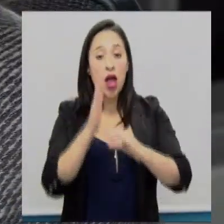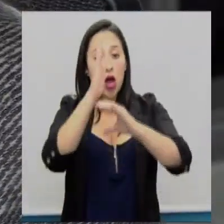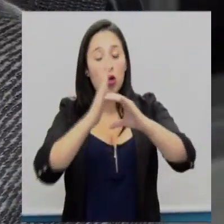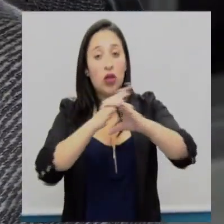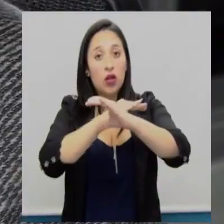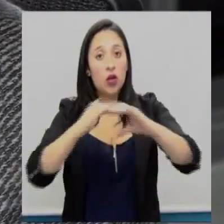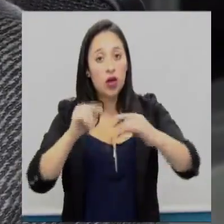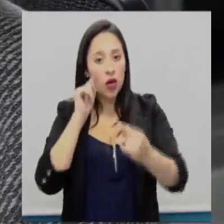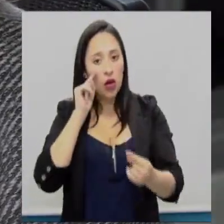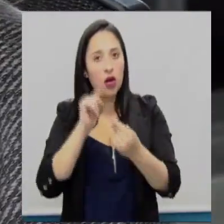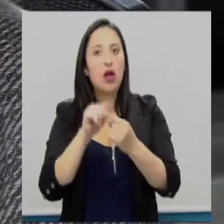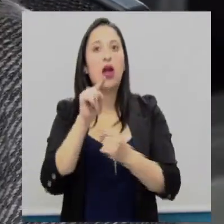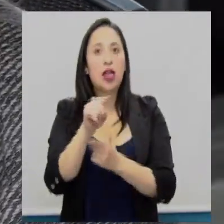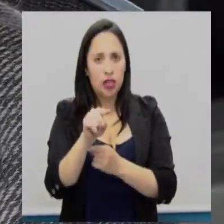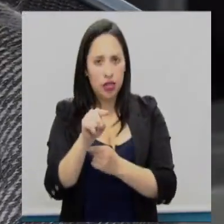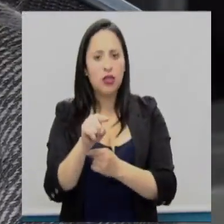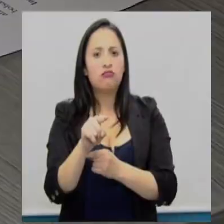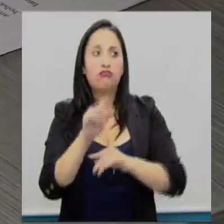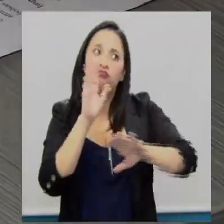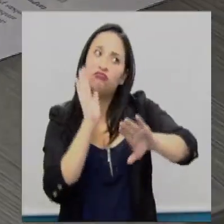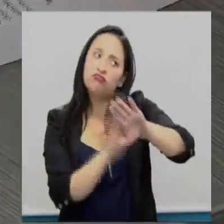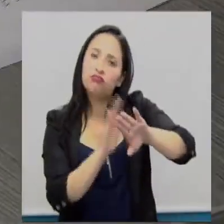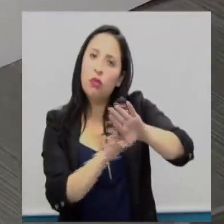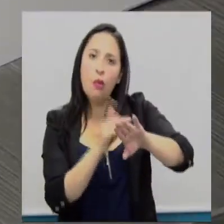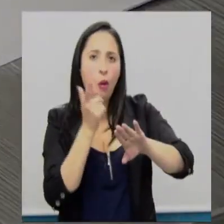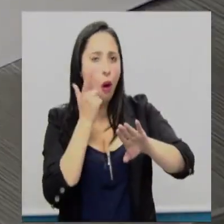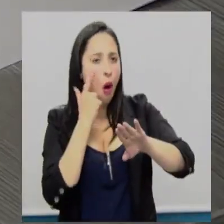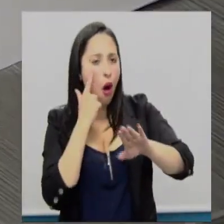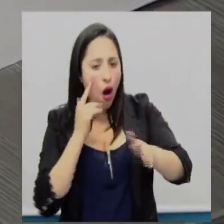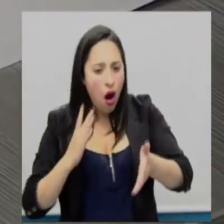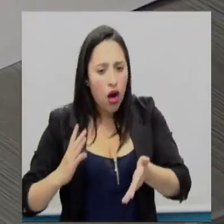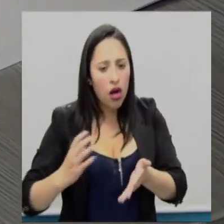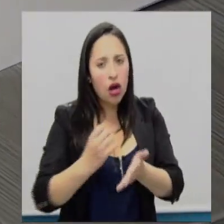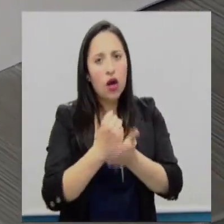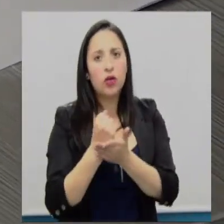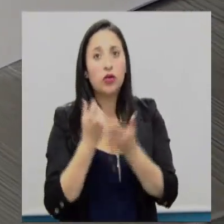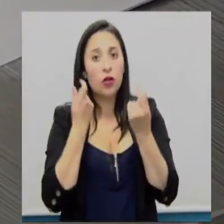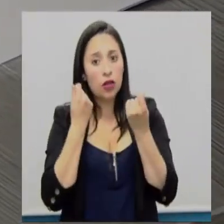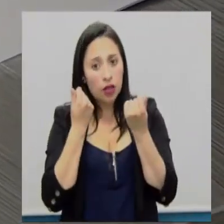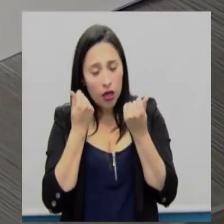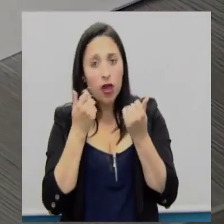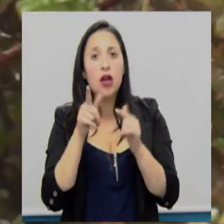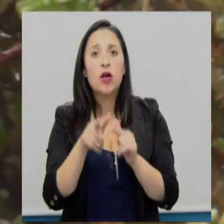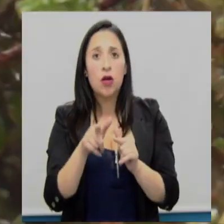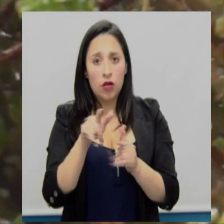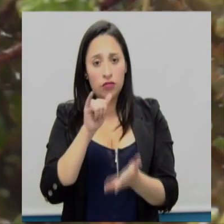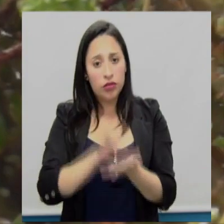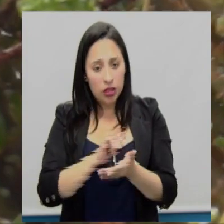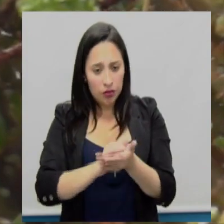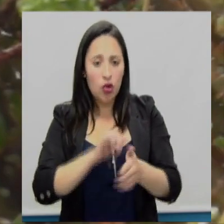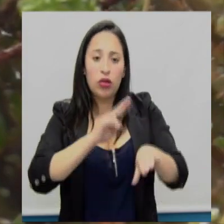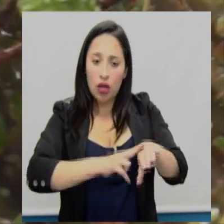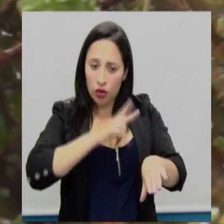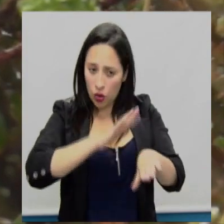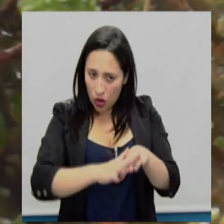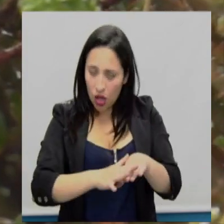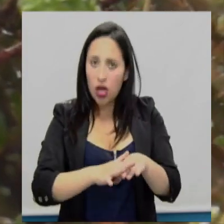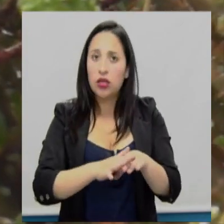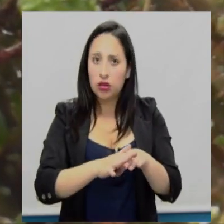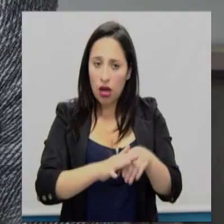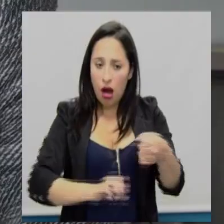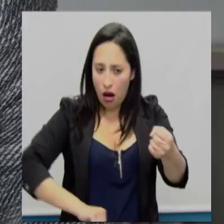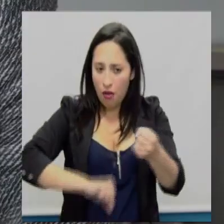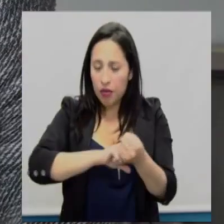Contraloría General es la de redireccionar estas medidas e hizo un llamado para que el recaudo de este impuesto se invierta en el sector de medio